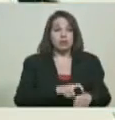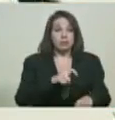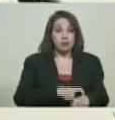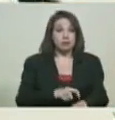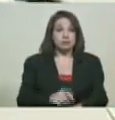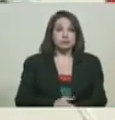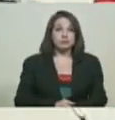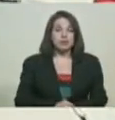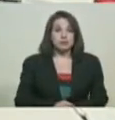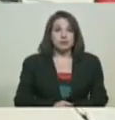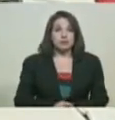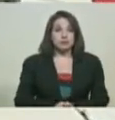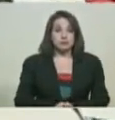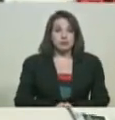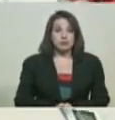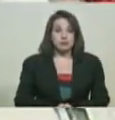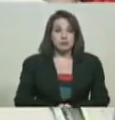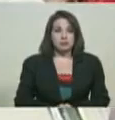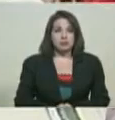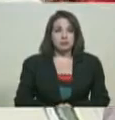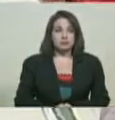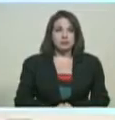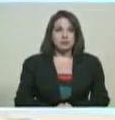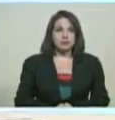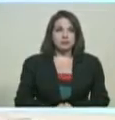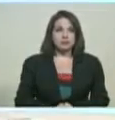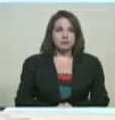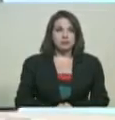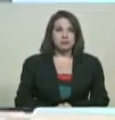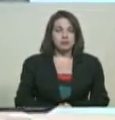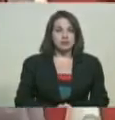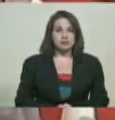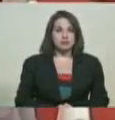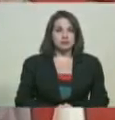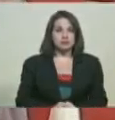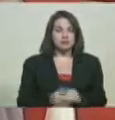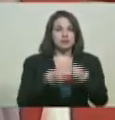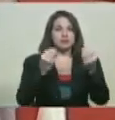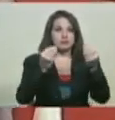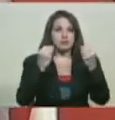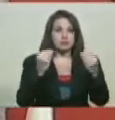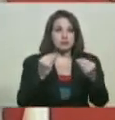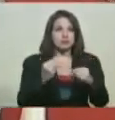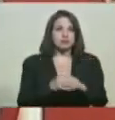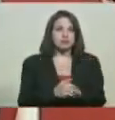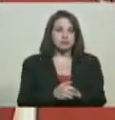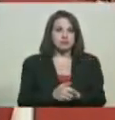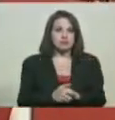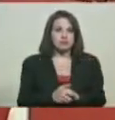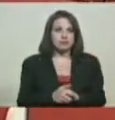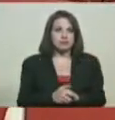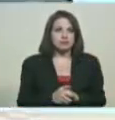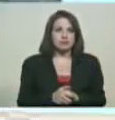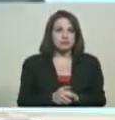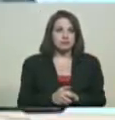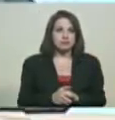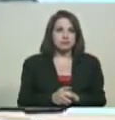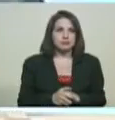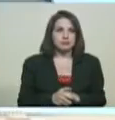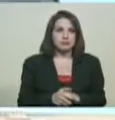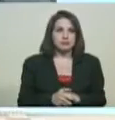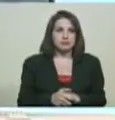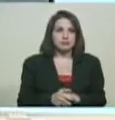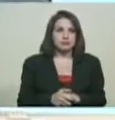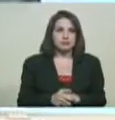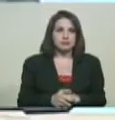yo dije siento el chavismo aquí en el gran polo patriótico más unido que nunca más fuerte que nunca